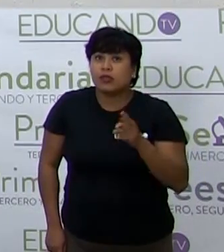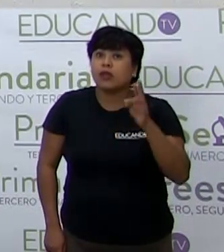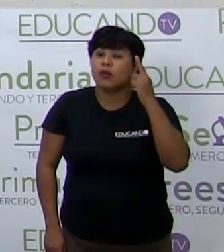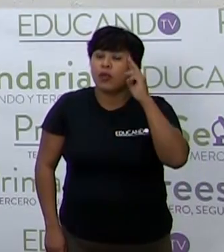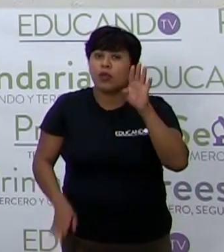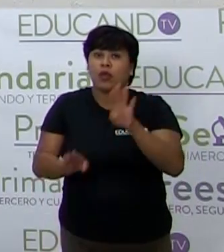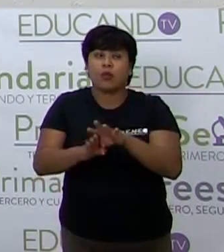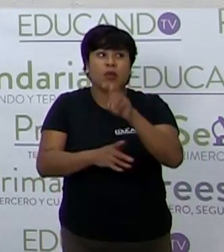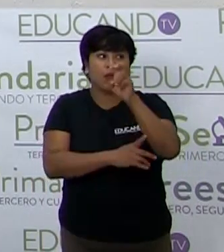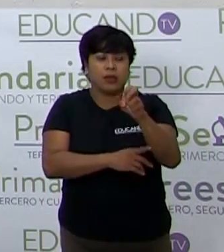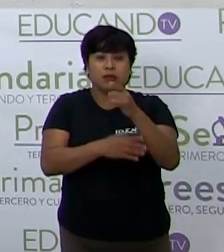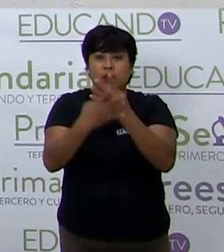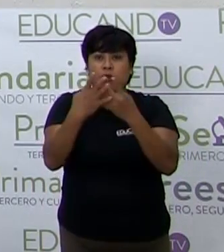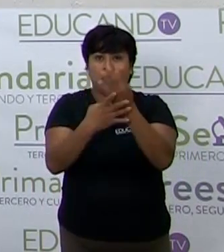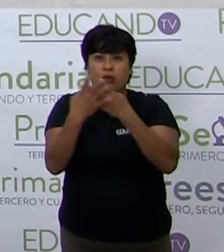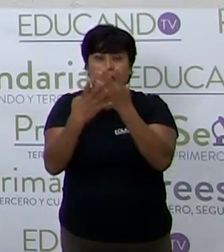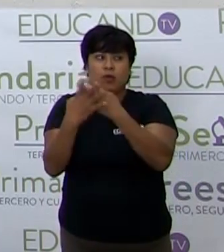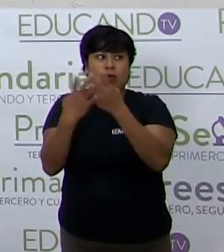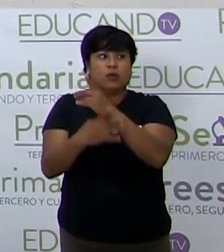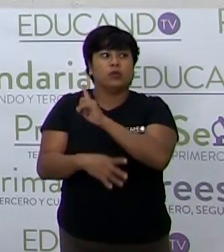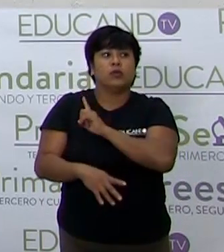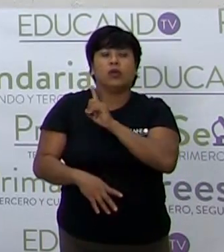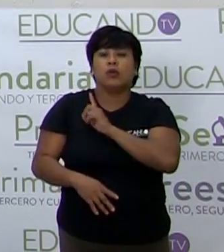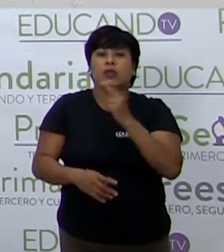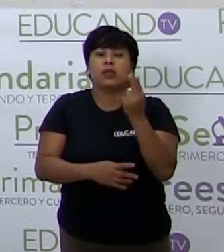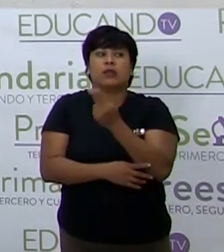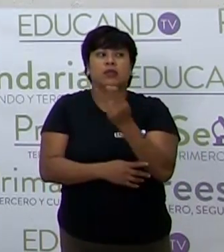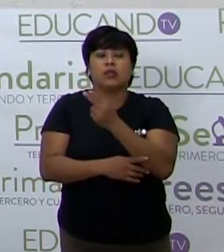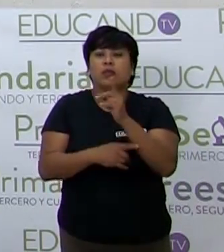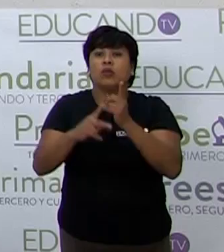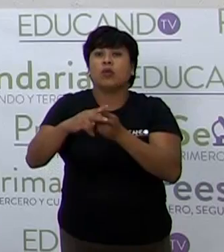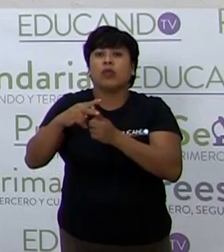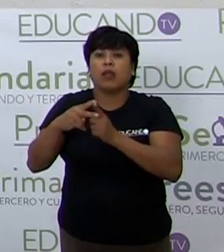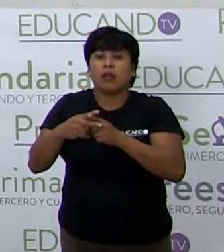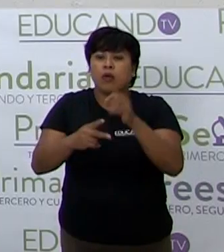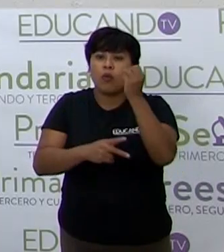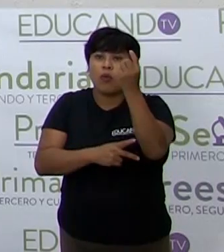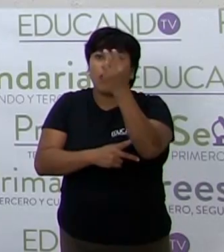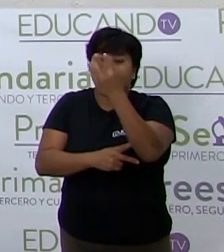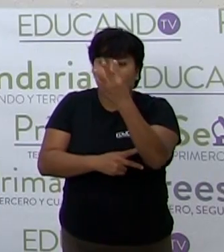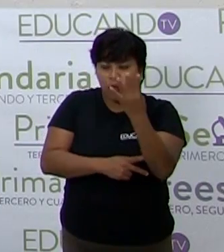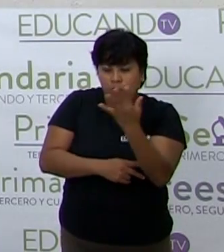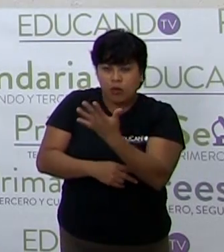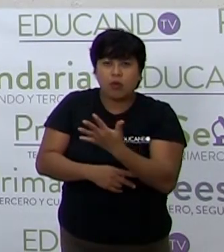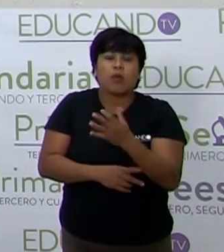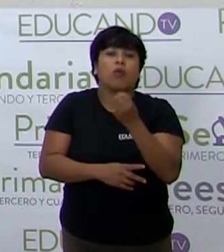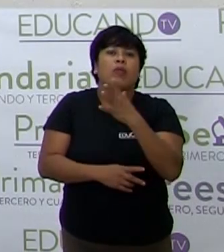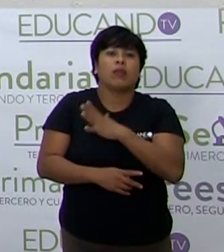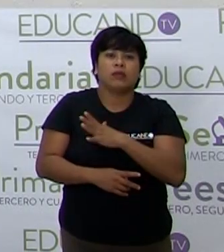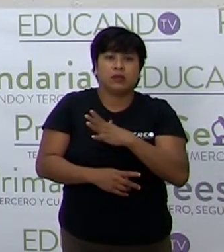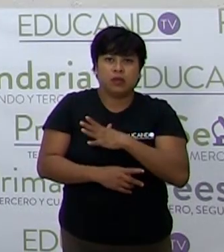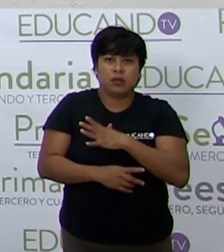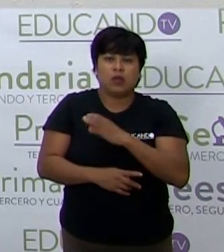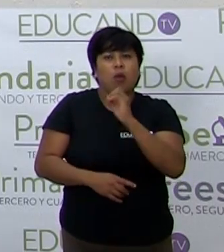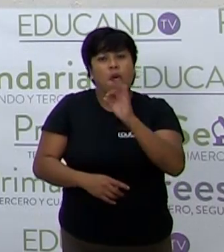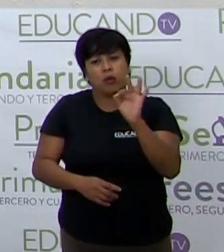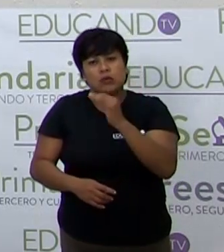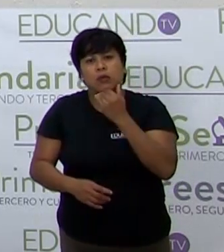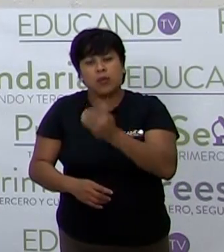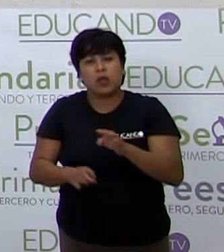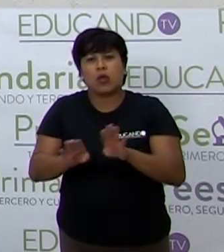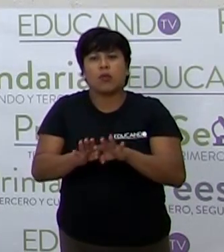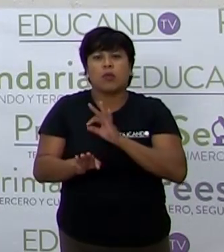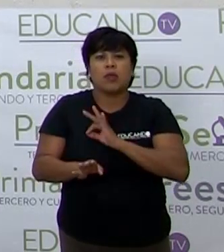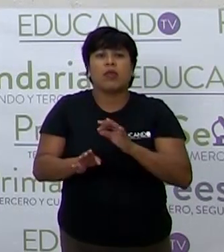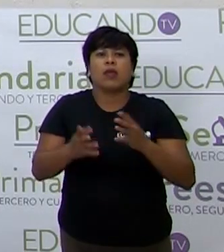apoyar de esta cuadrícula, únicamente necesitamos contar las unidades que están aquí, o bien desarrollar un